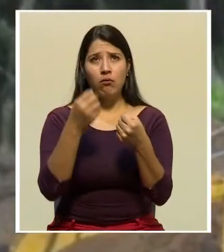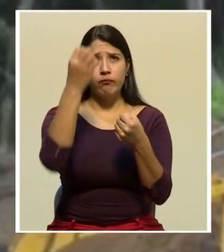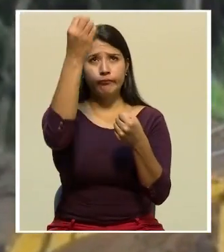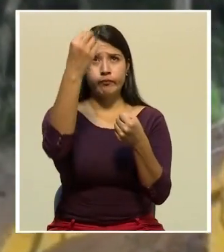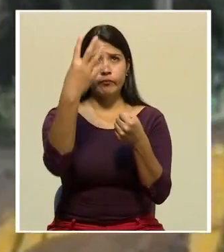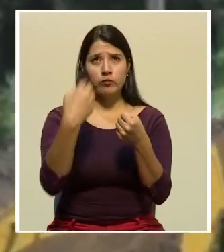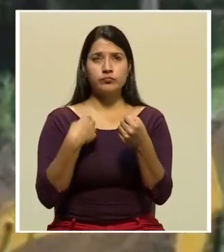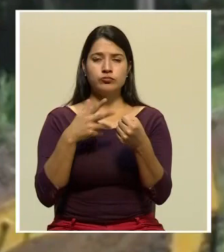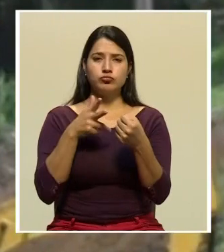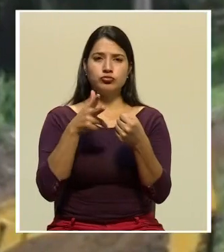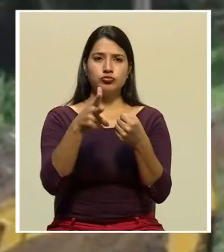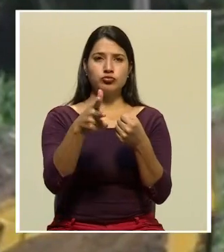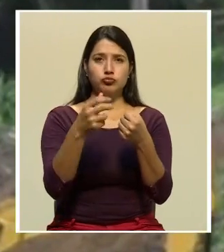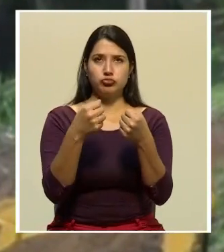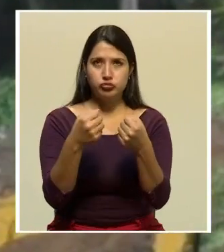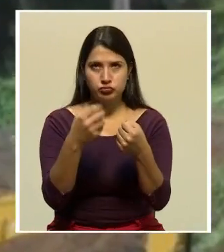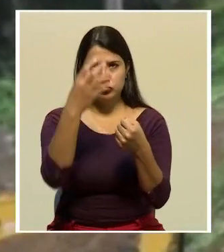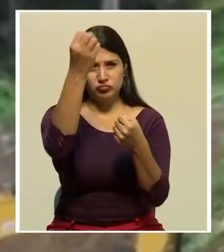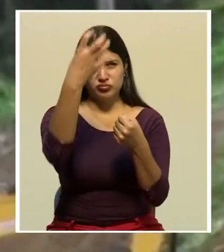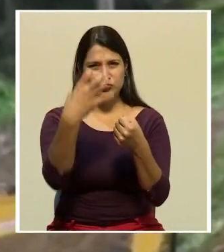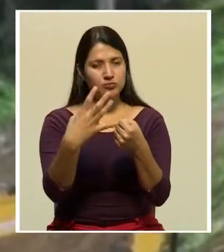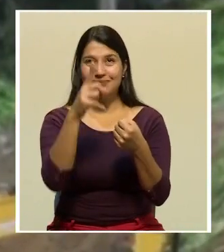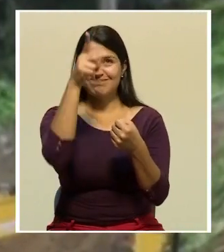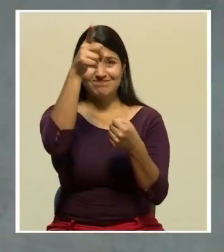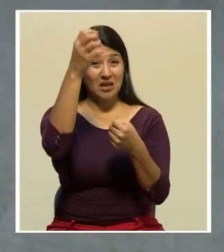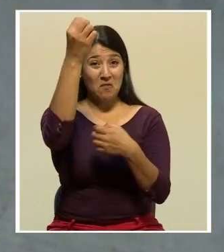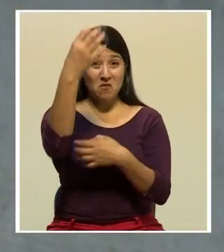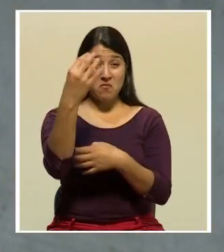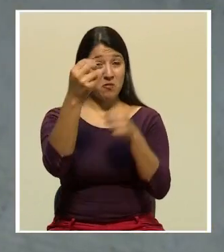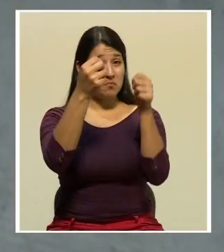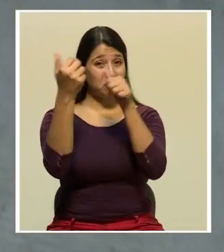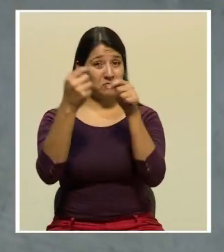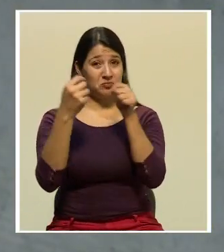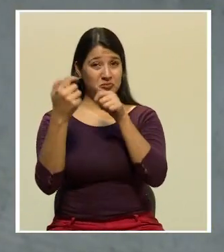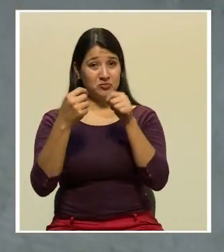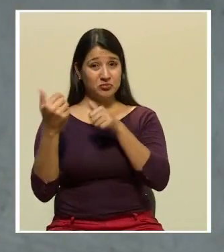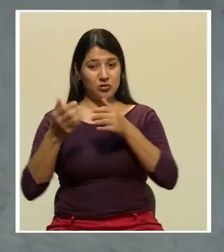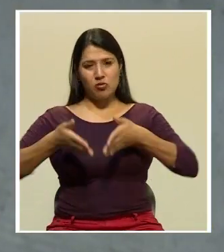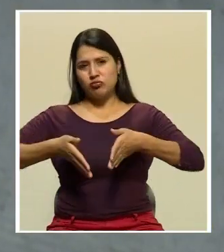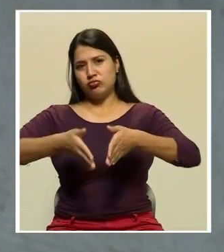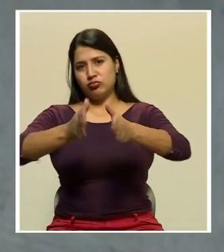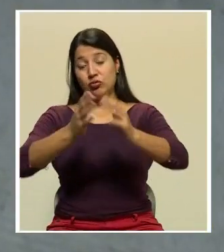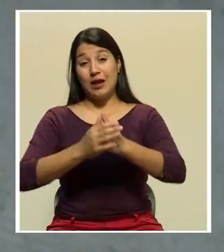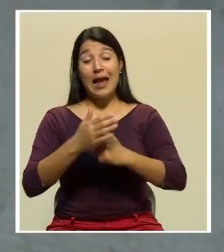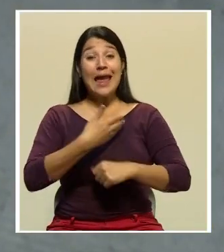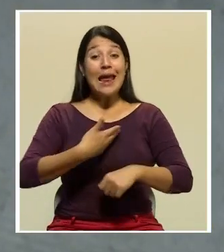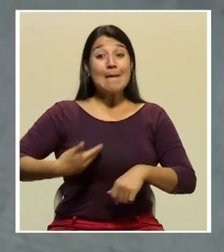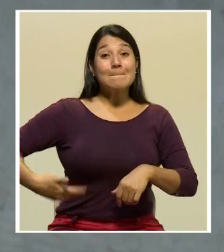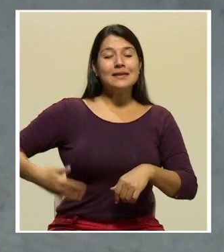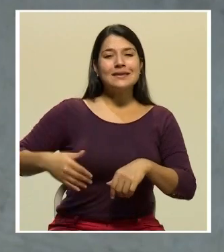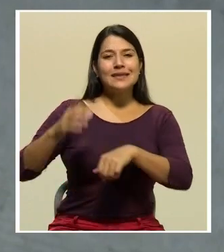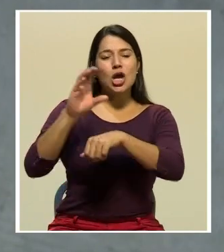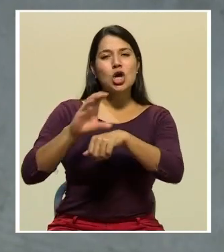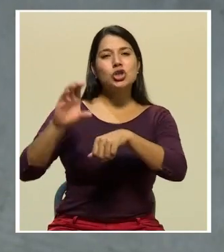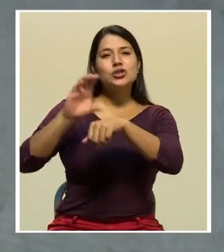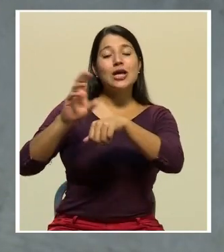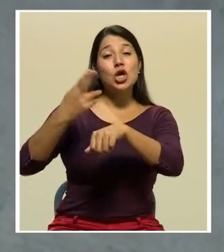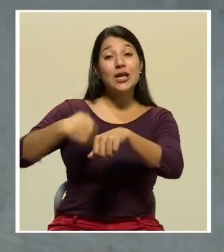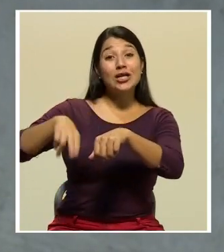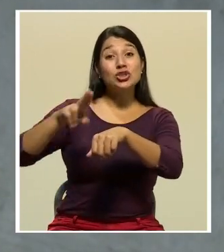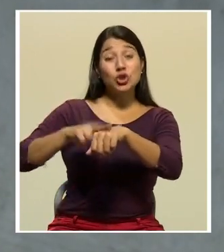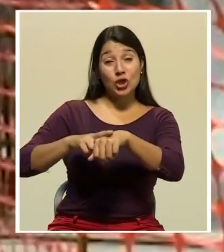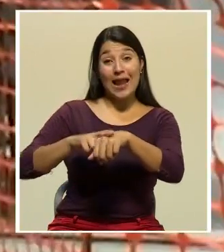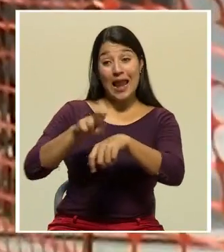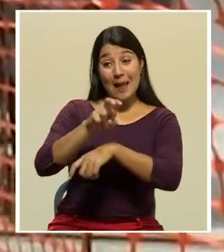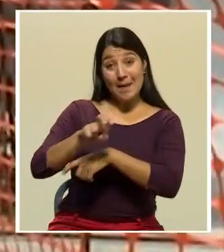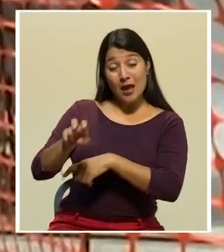viaducto para completar el conjunto de la obra. El presidente ejecutivo del Consejo Nacional de Vialidad, CONAVI,